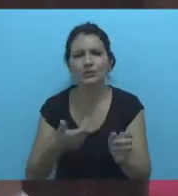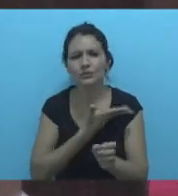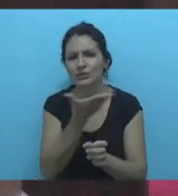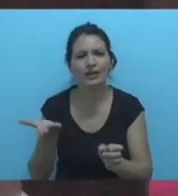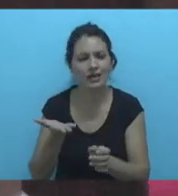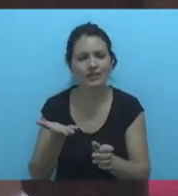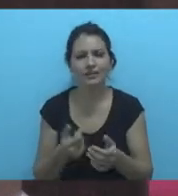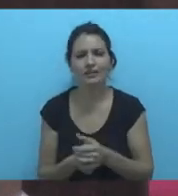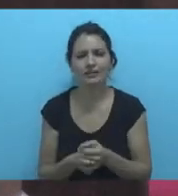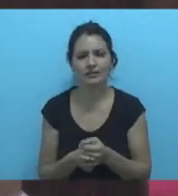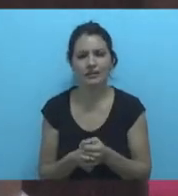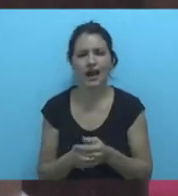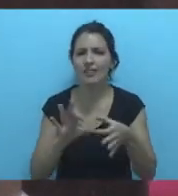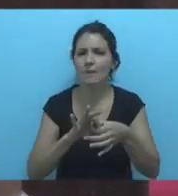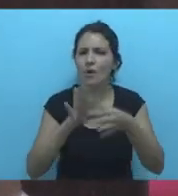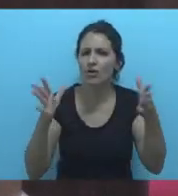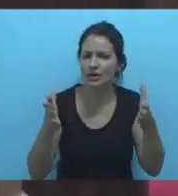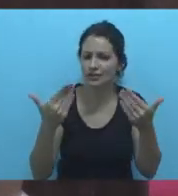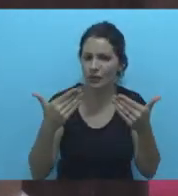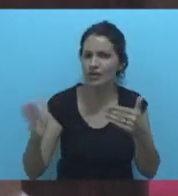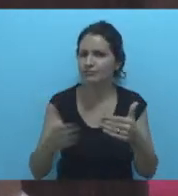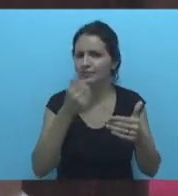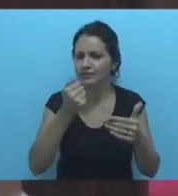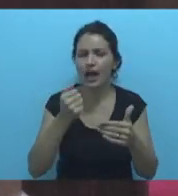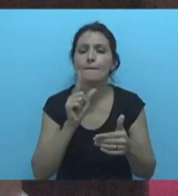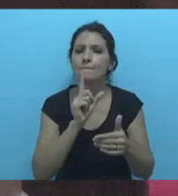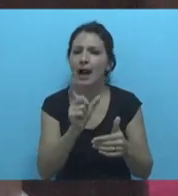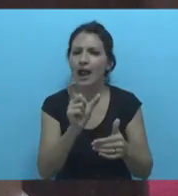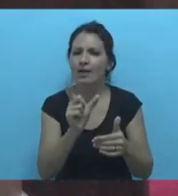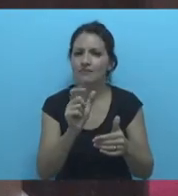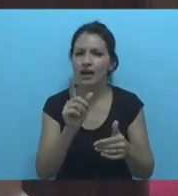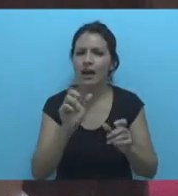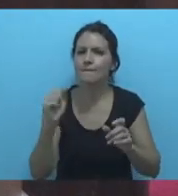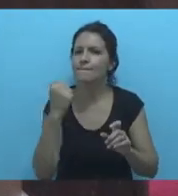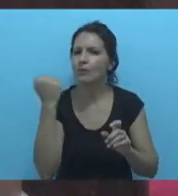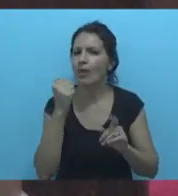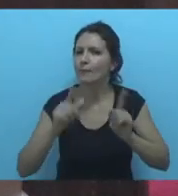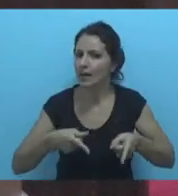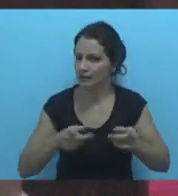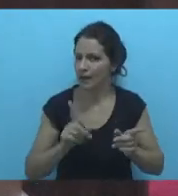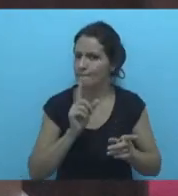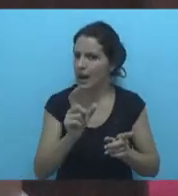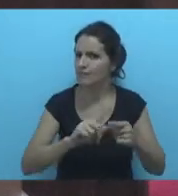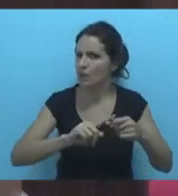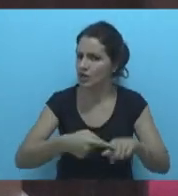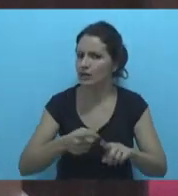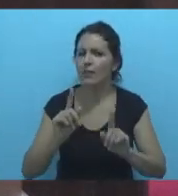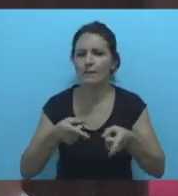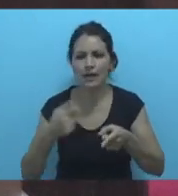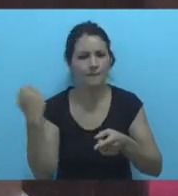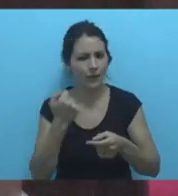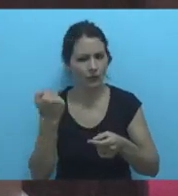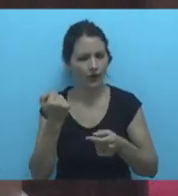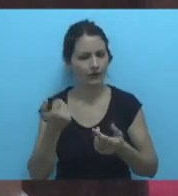seguía pensando que la democracia tenía un sentido y que la palabra tenía un sentido, la palabra en la política tenía un sentido, que